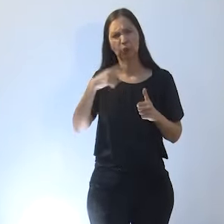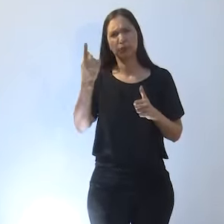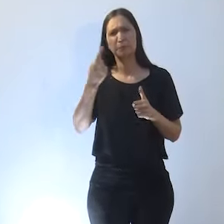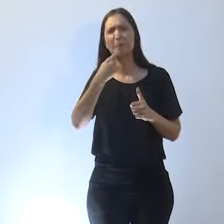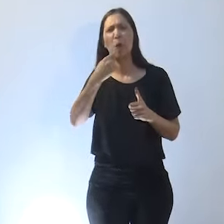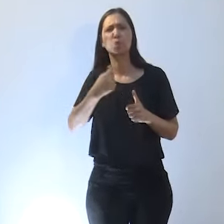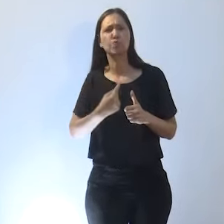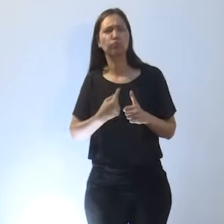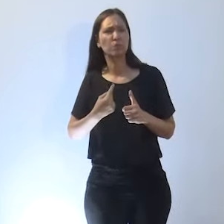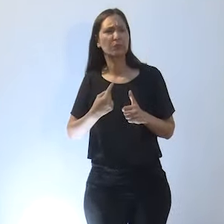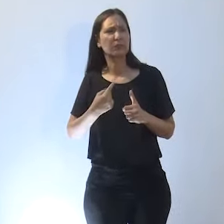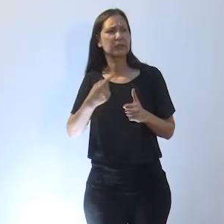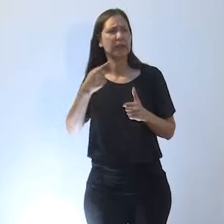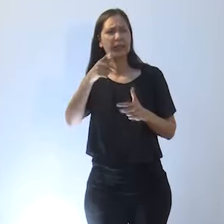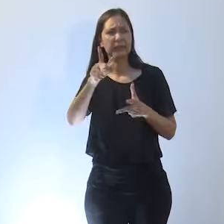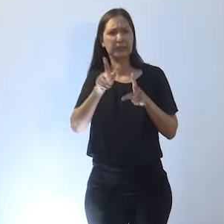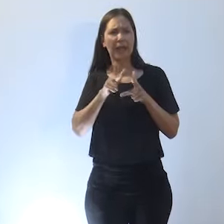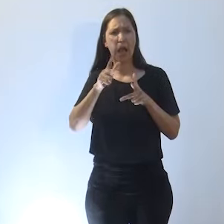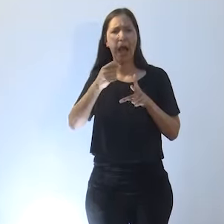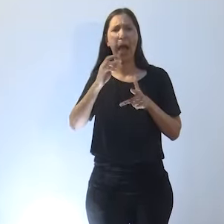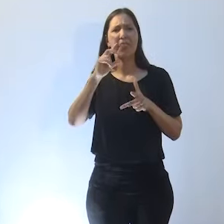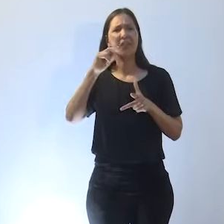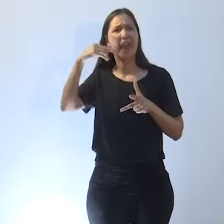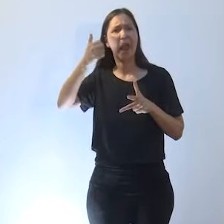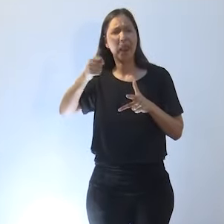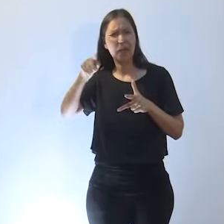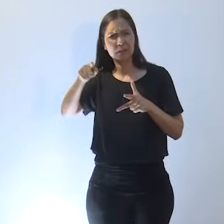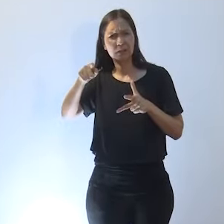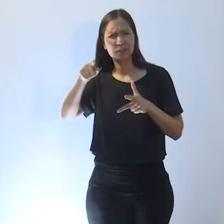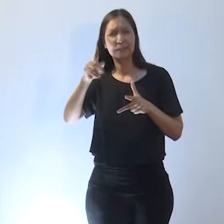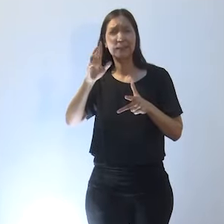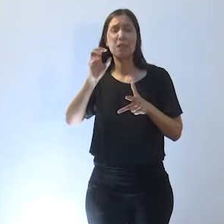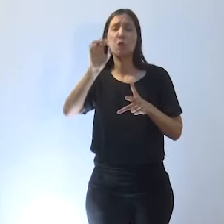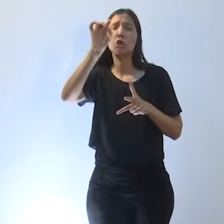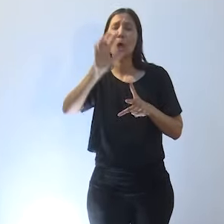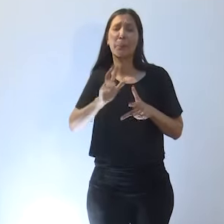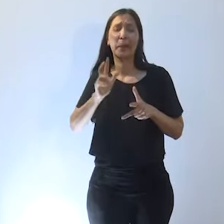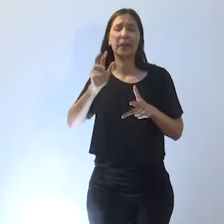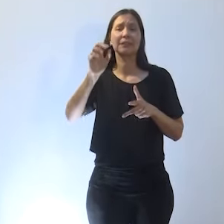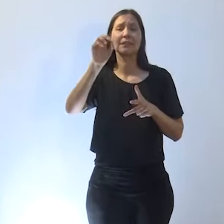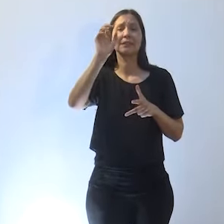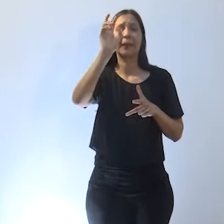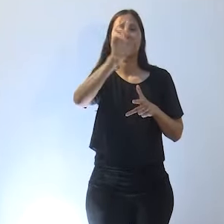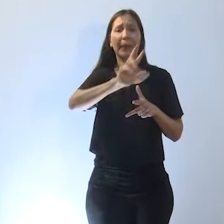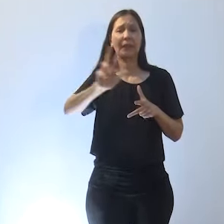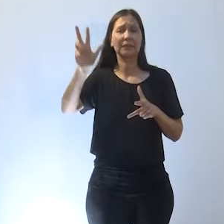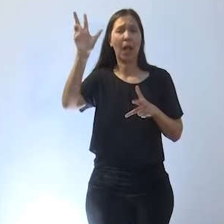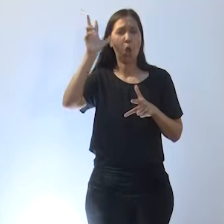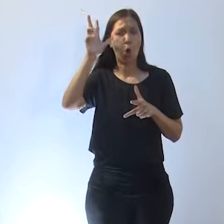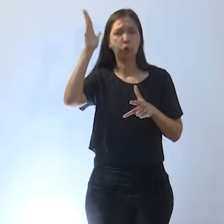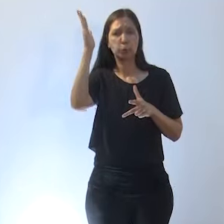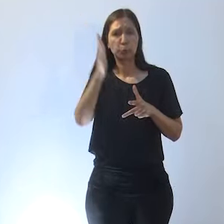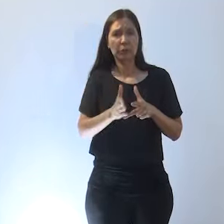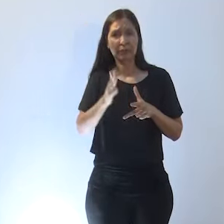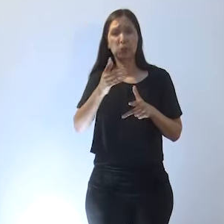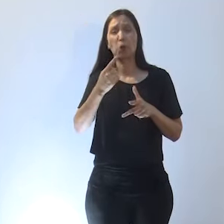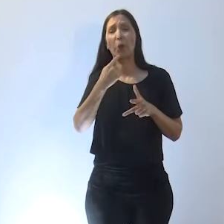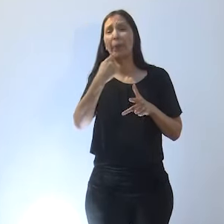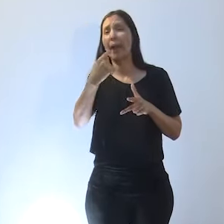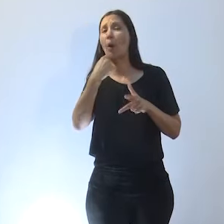tiene varias partes claramente solo el 38 por de los encuestados decían que la deuda